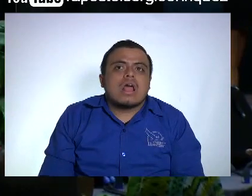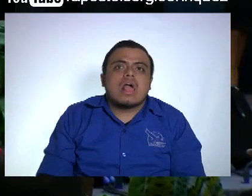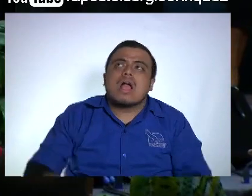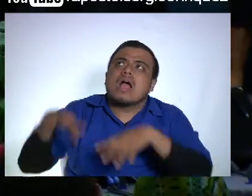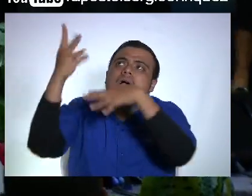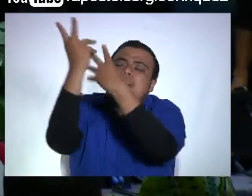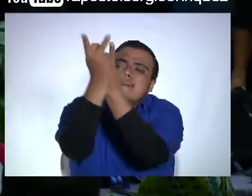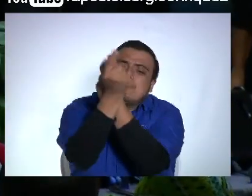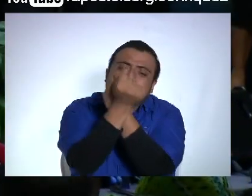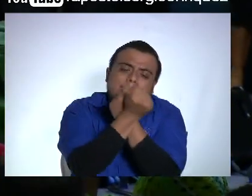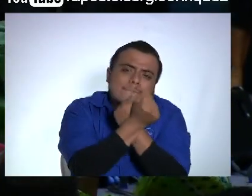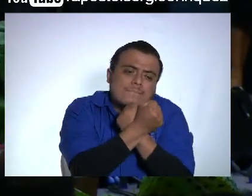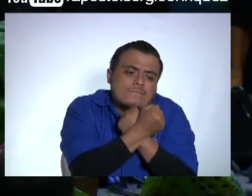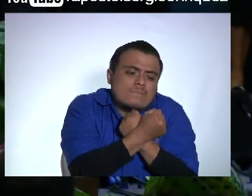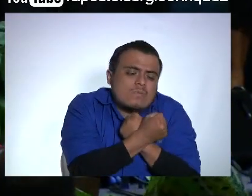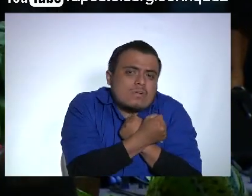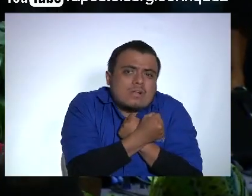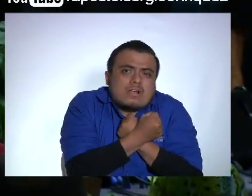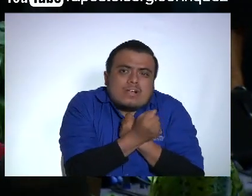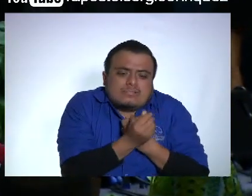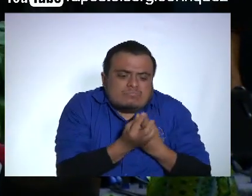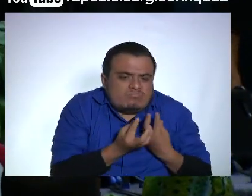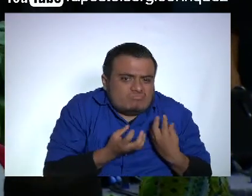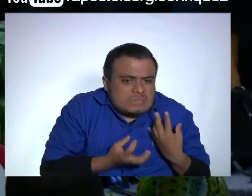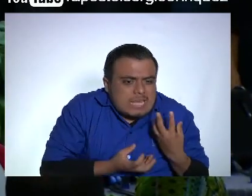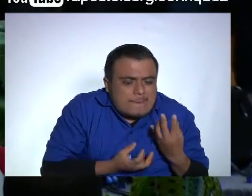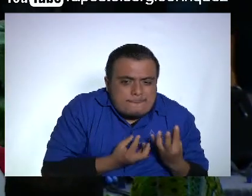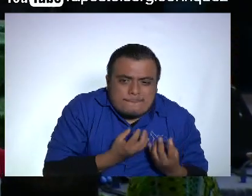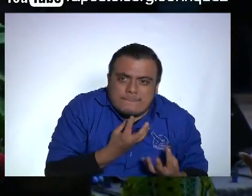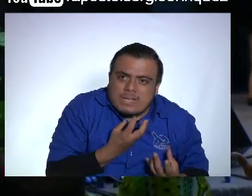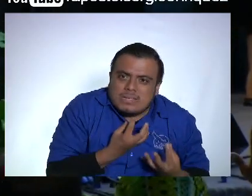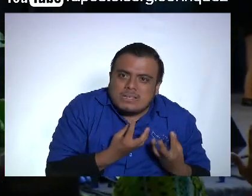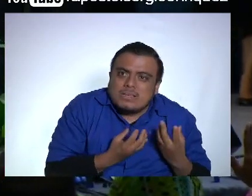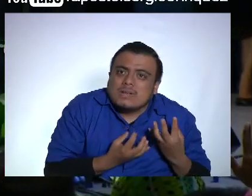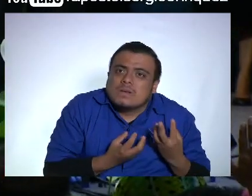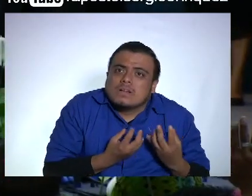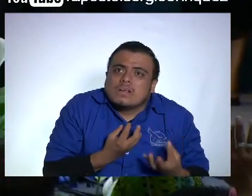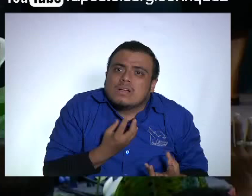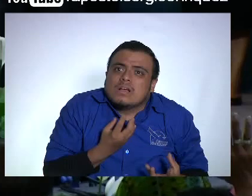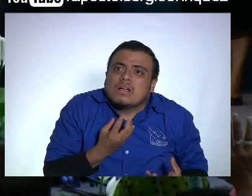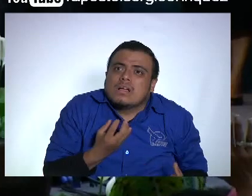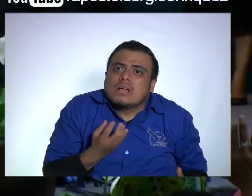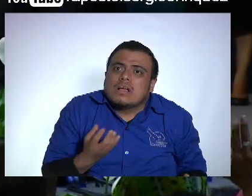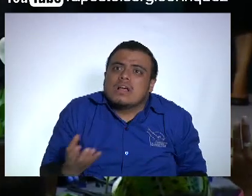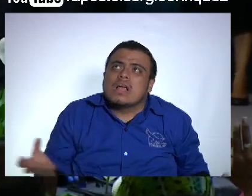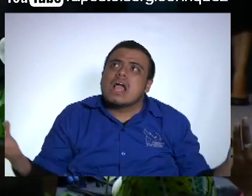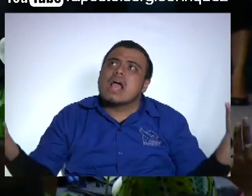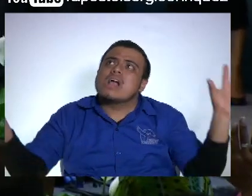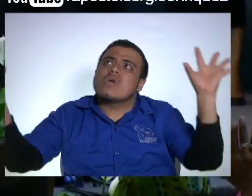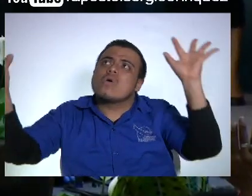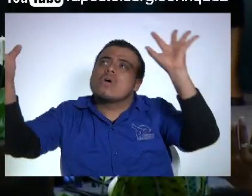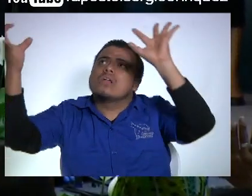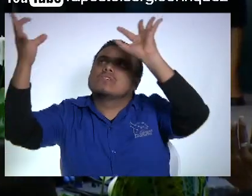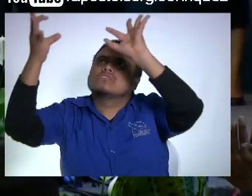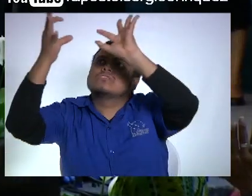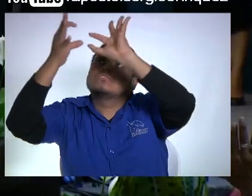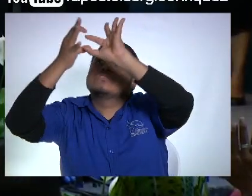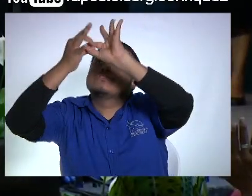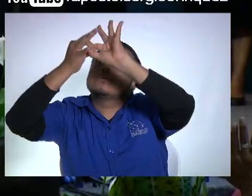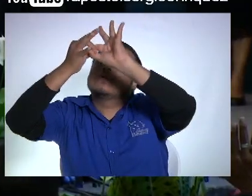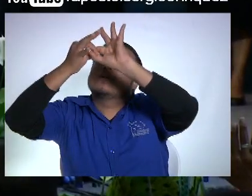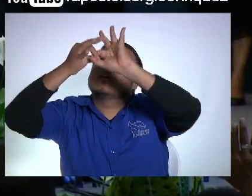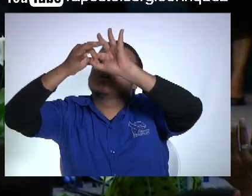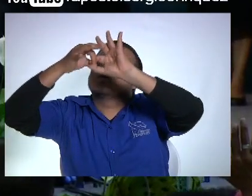voz. Nada pagará este amor que siento aquí